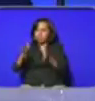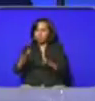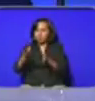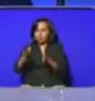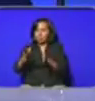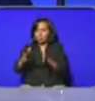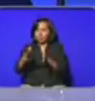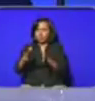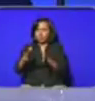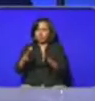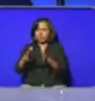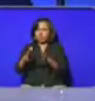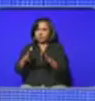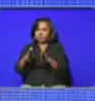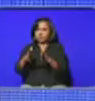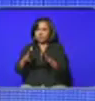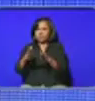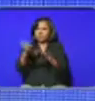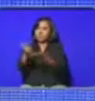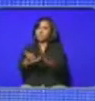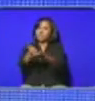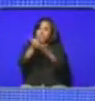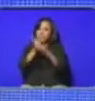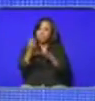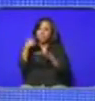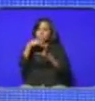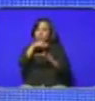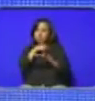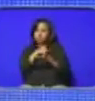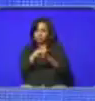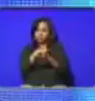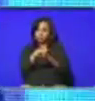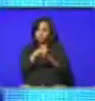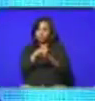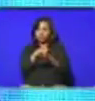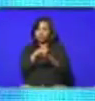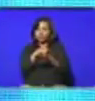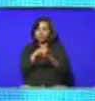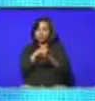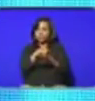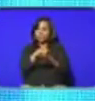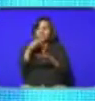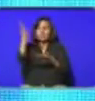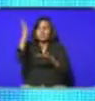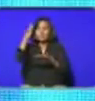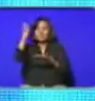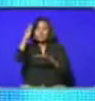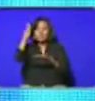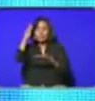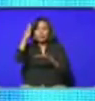salir de este sistema. Eso nos va a ayudar a nosotros en el proceso, no solo de medir la calidad